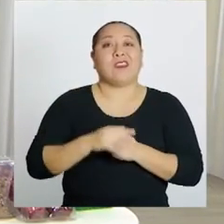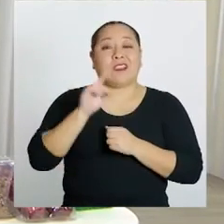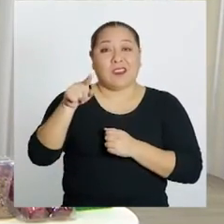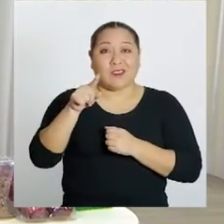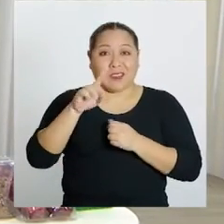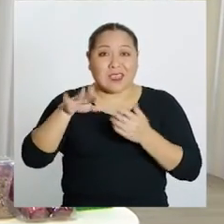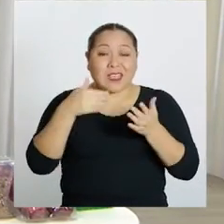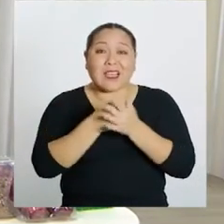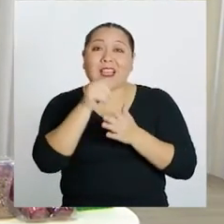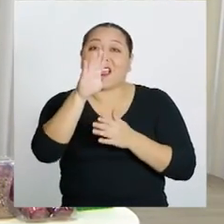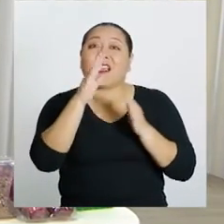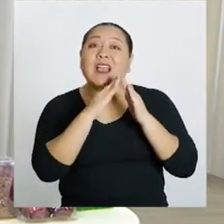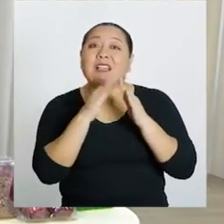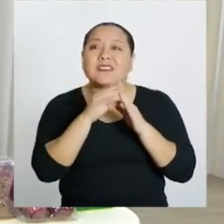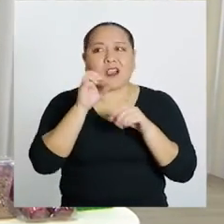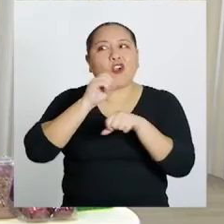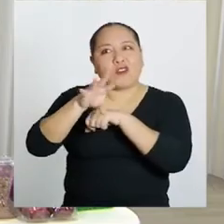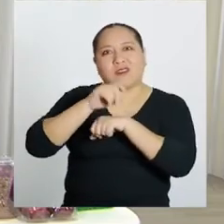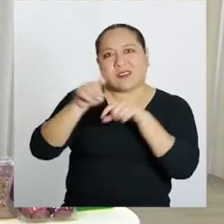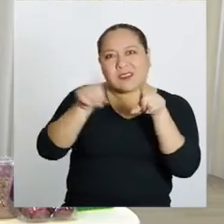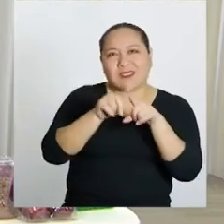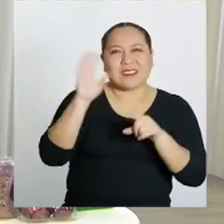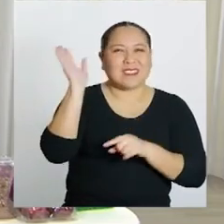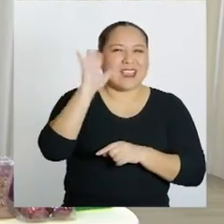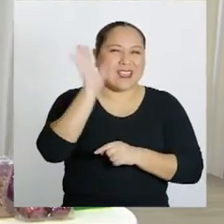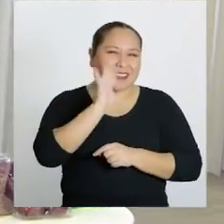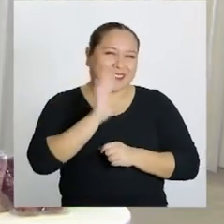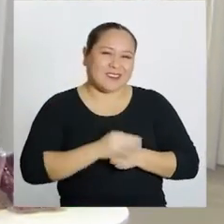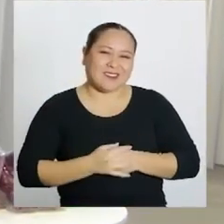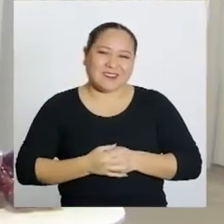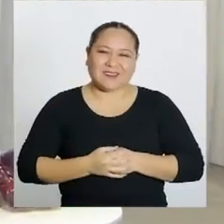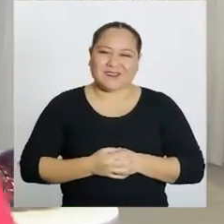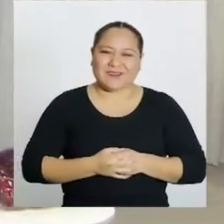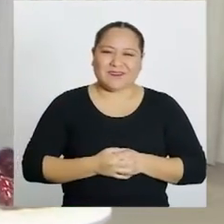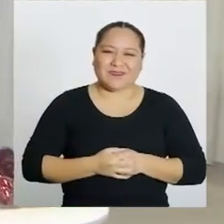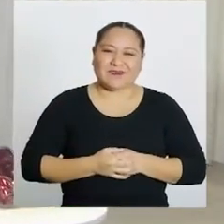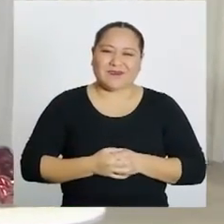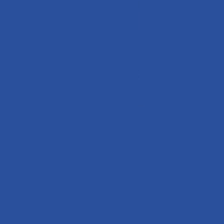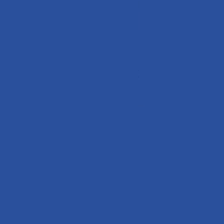que cuando ayuden en casa sugieran algo similar. ¡Hasta pronto!